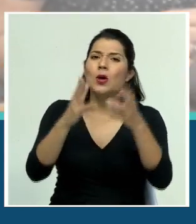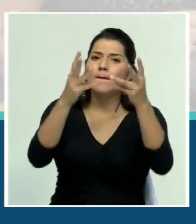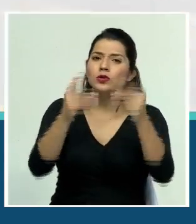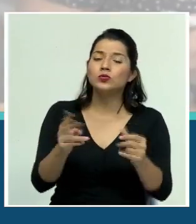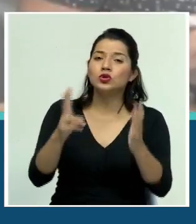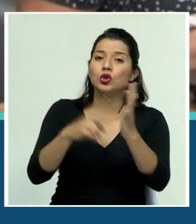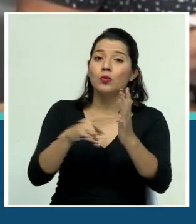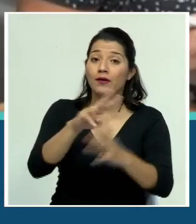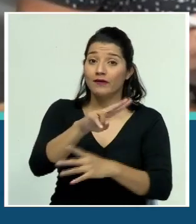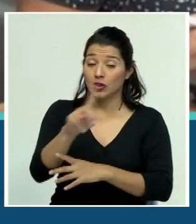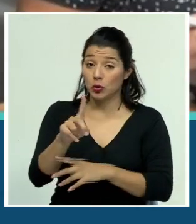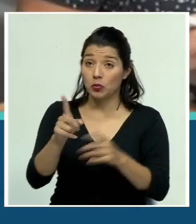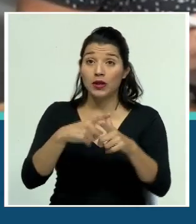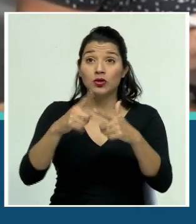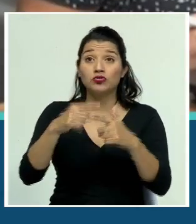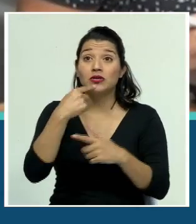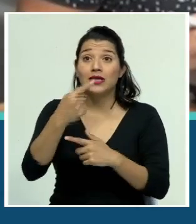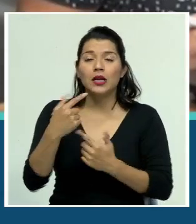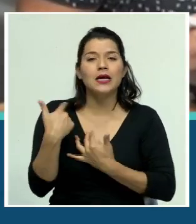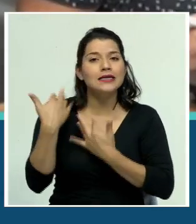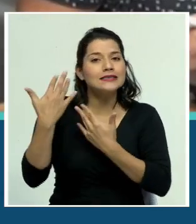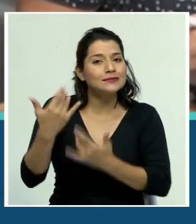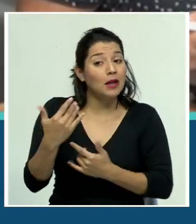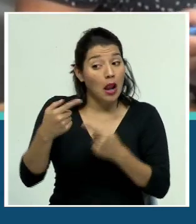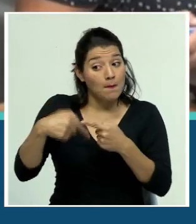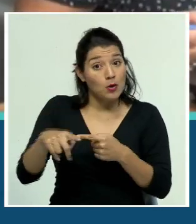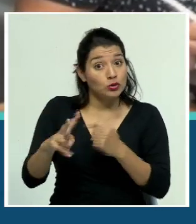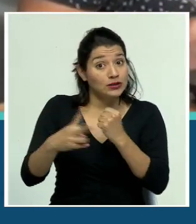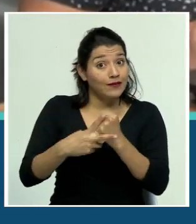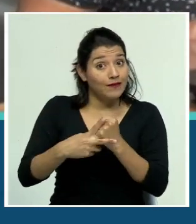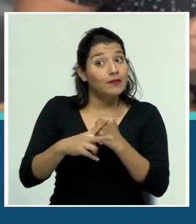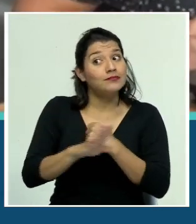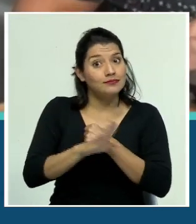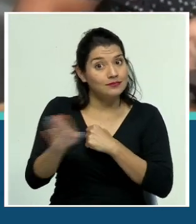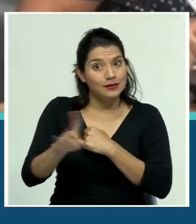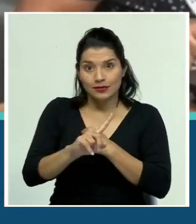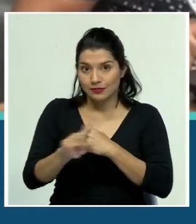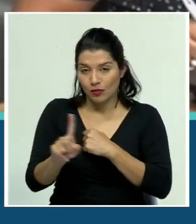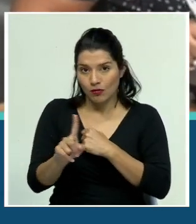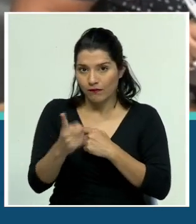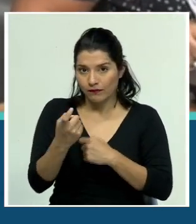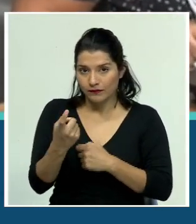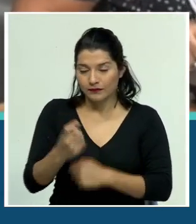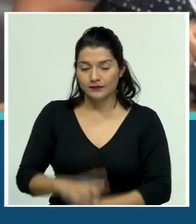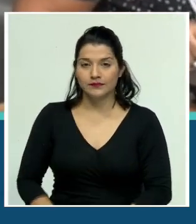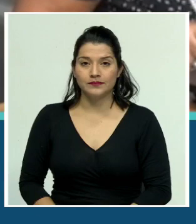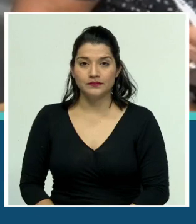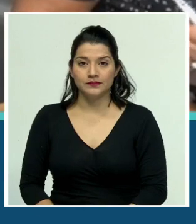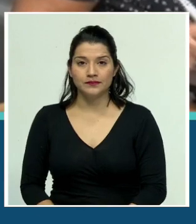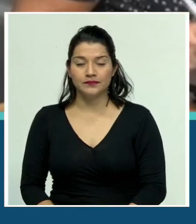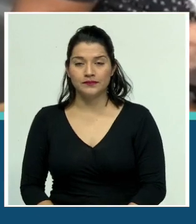2021, por lo que aseguraron que esperan que no los vuelva a dejar esperándolo.